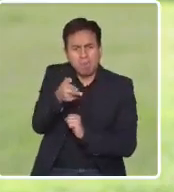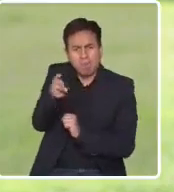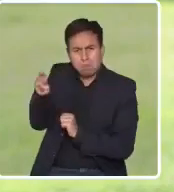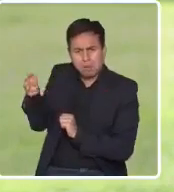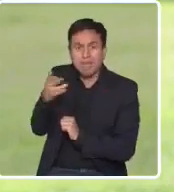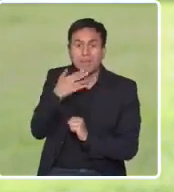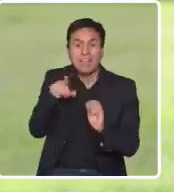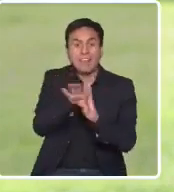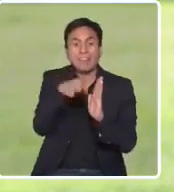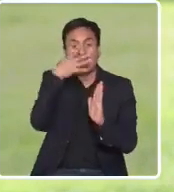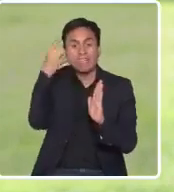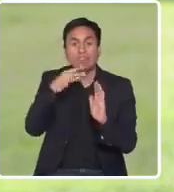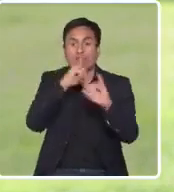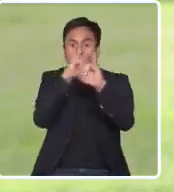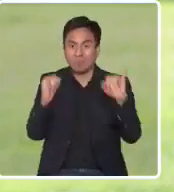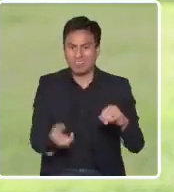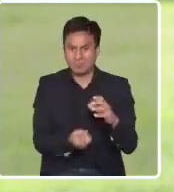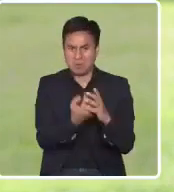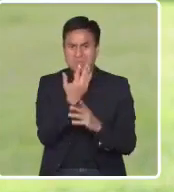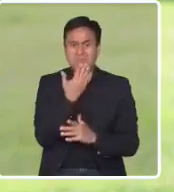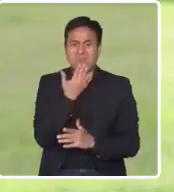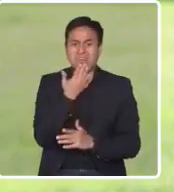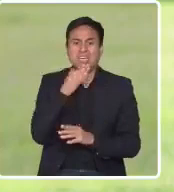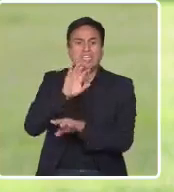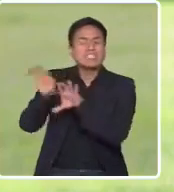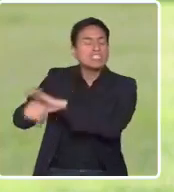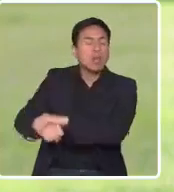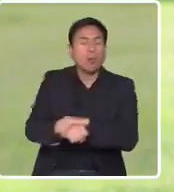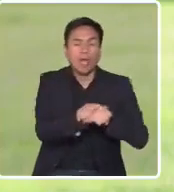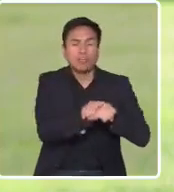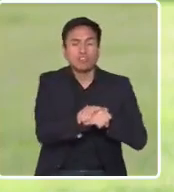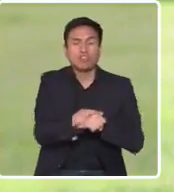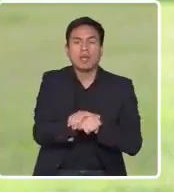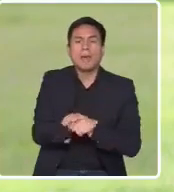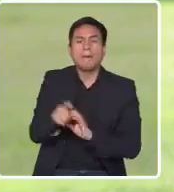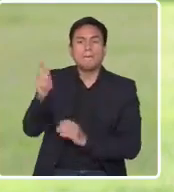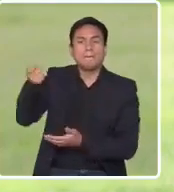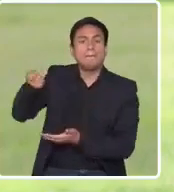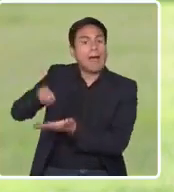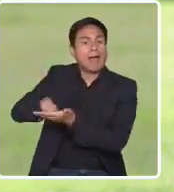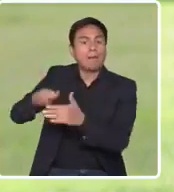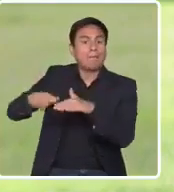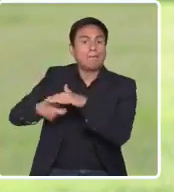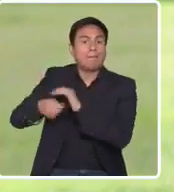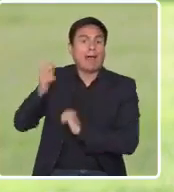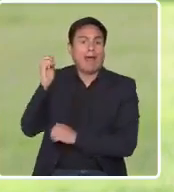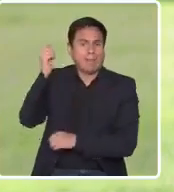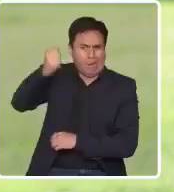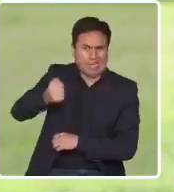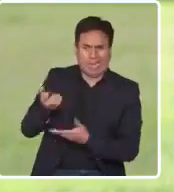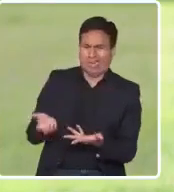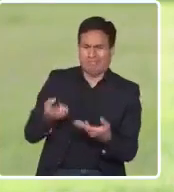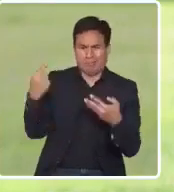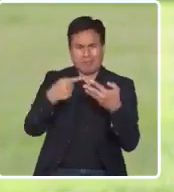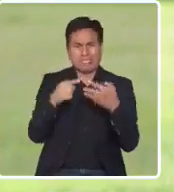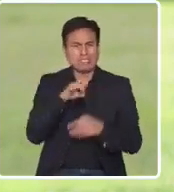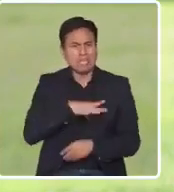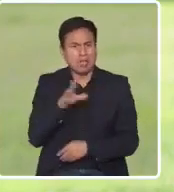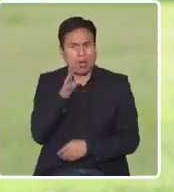pero también con delitos de nuevo tipo, ¿no? Como los secuestros, como el sicariato, cosas que en Chile no veíamos antes y que